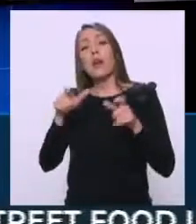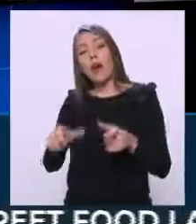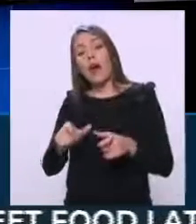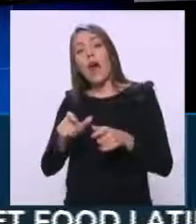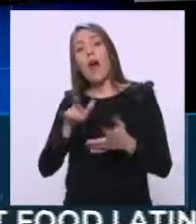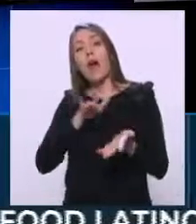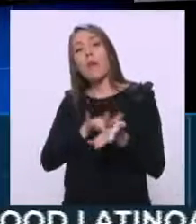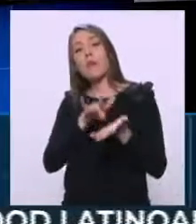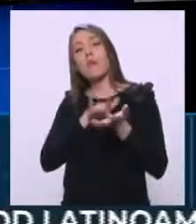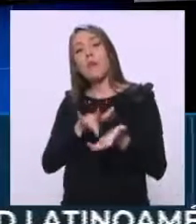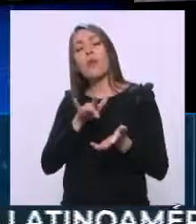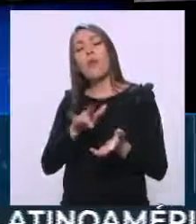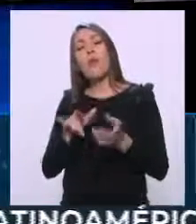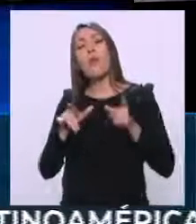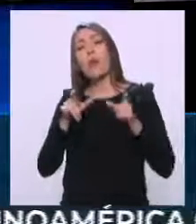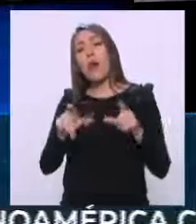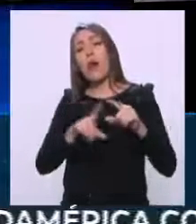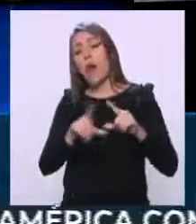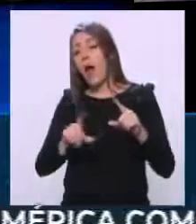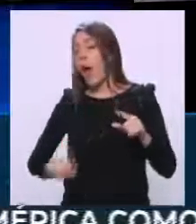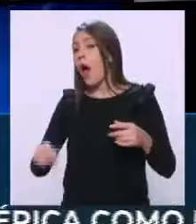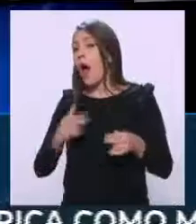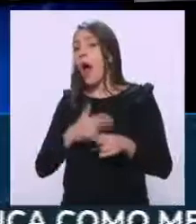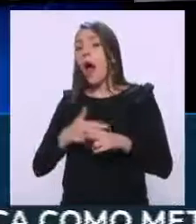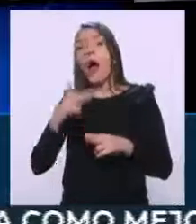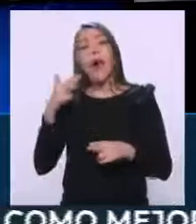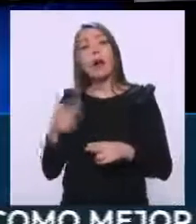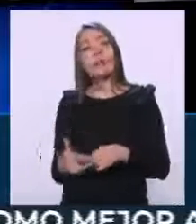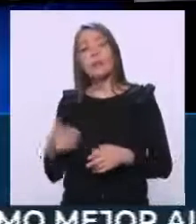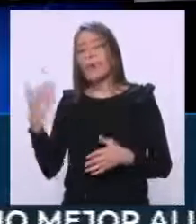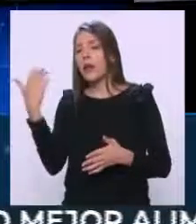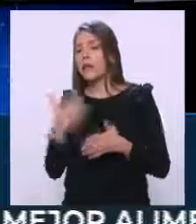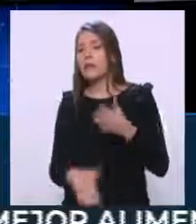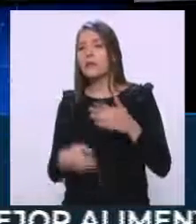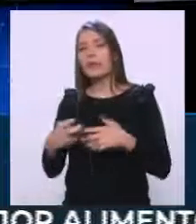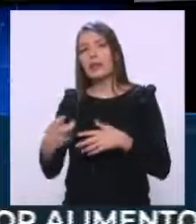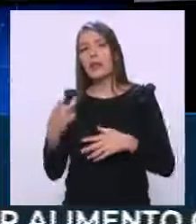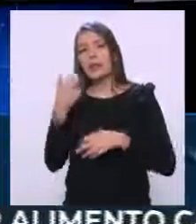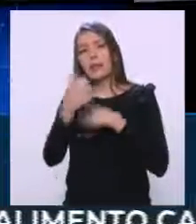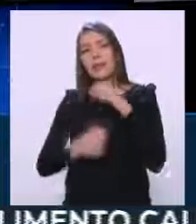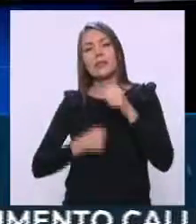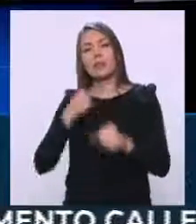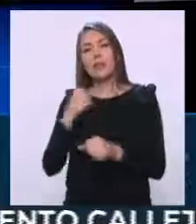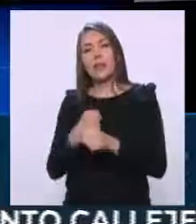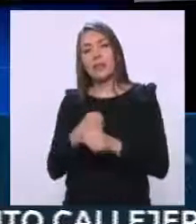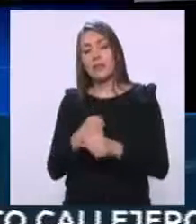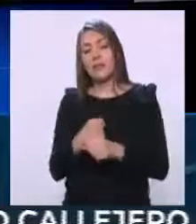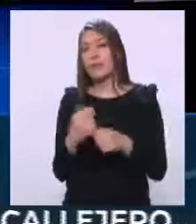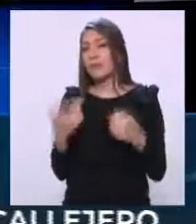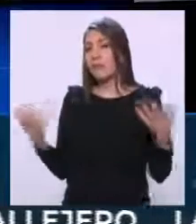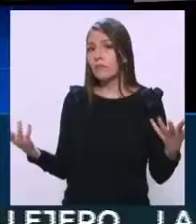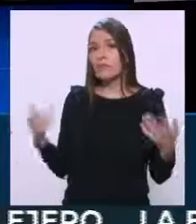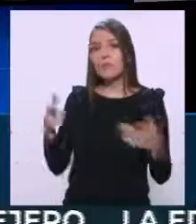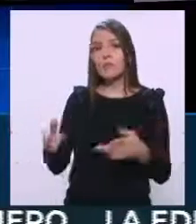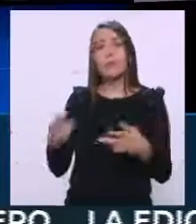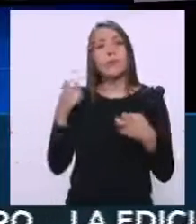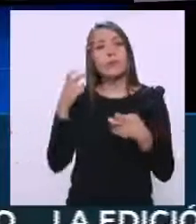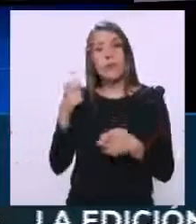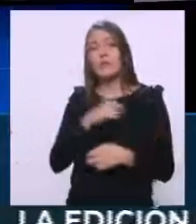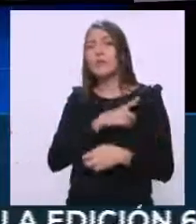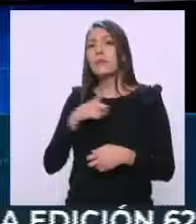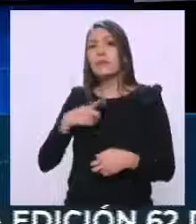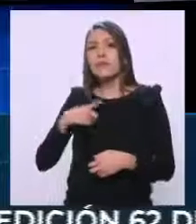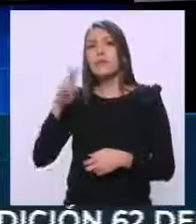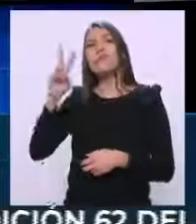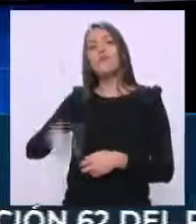Nacional hasta el último día de este sexenio. Entonces, el desafío es enorme. En estas condiciones hay que tomarse las cosas